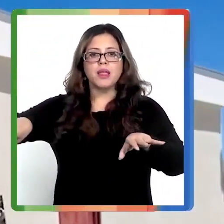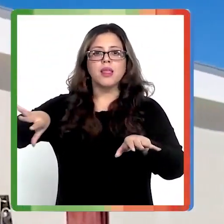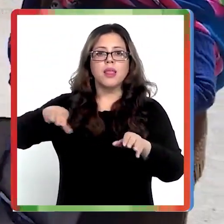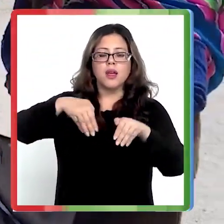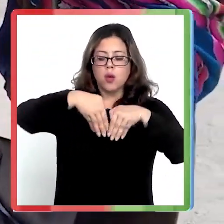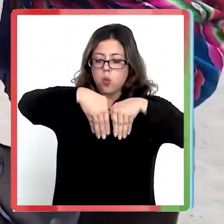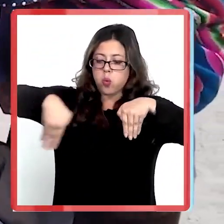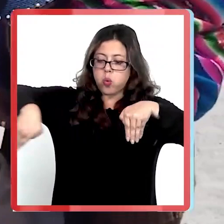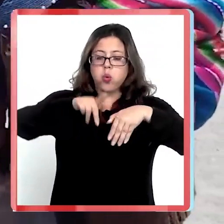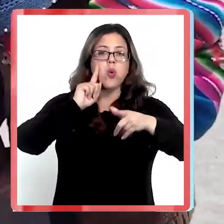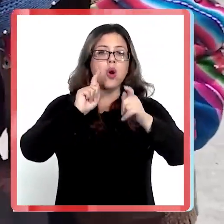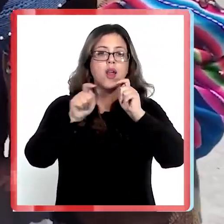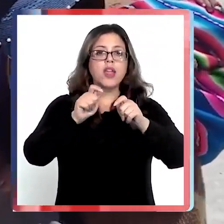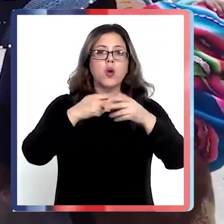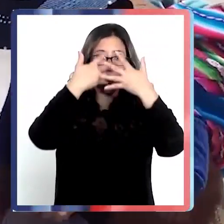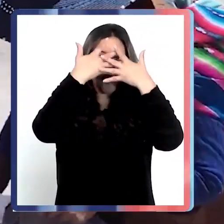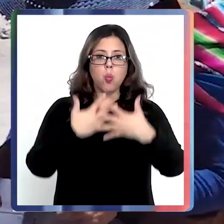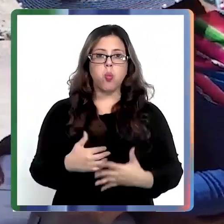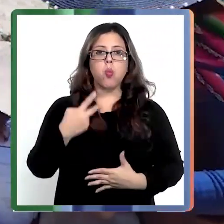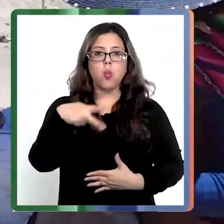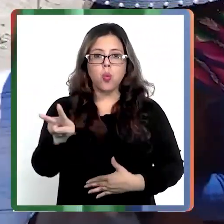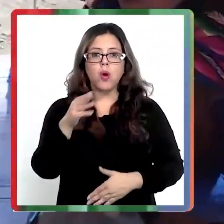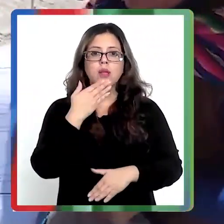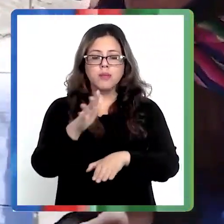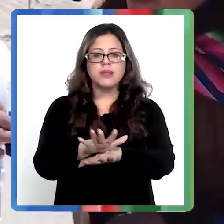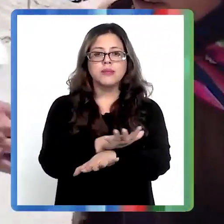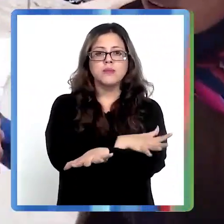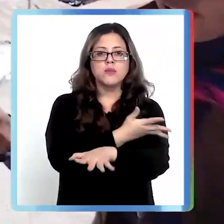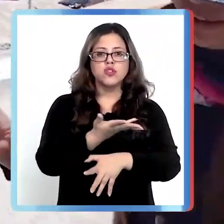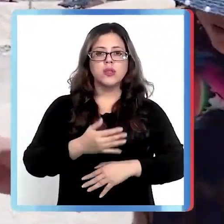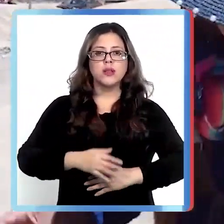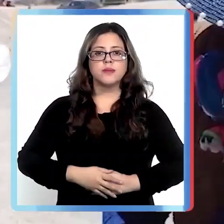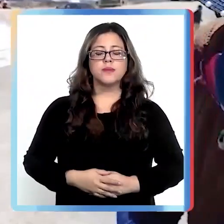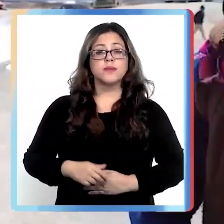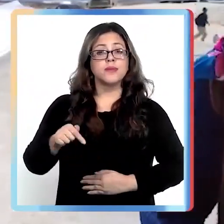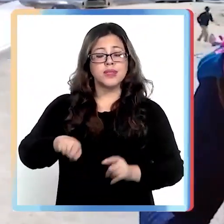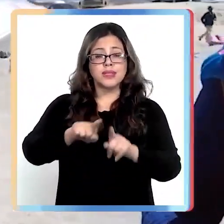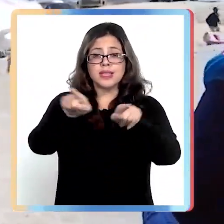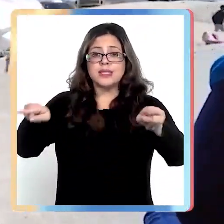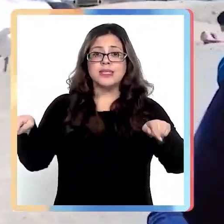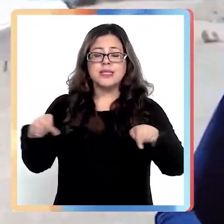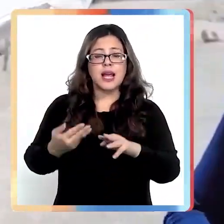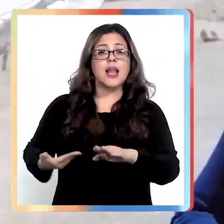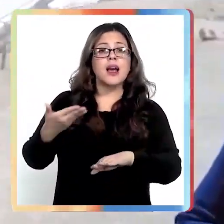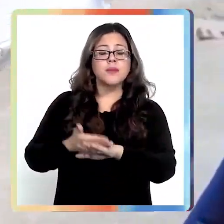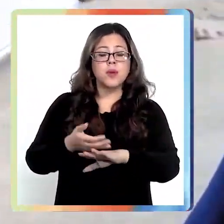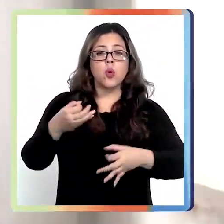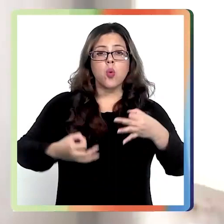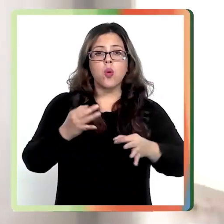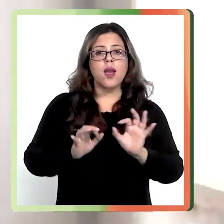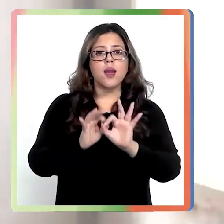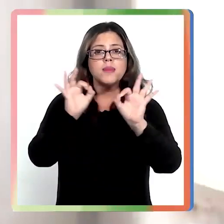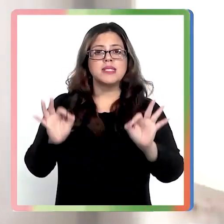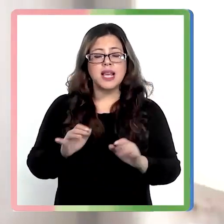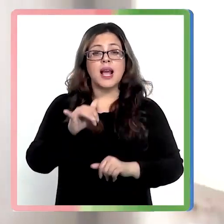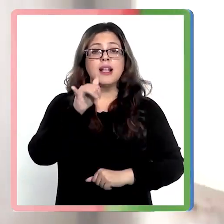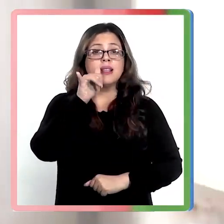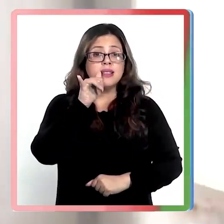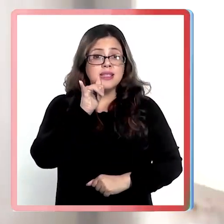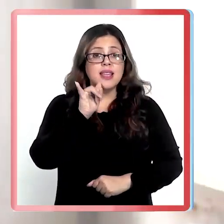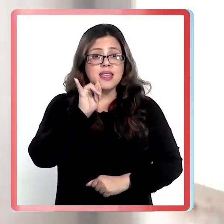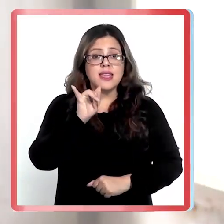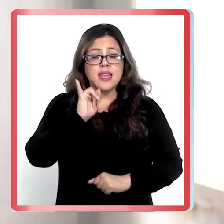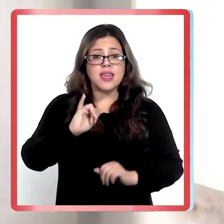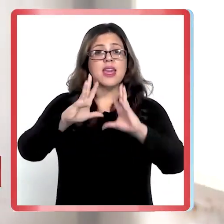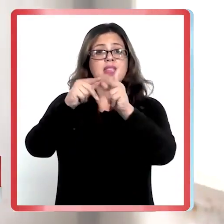en la frontera poniendo en riesgo su integridad física y emocional. Esta sala fue solicitada por los jueces especializados de Iquique